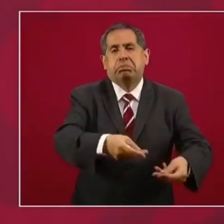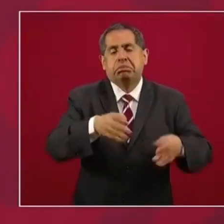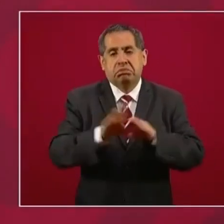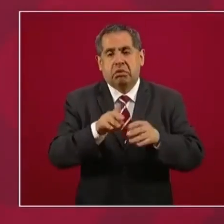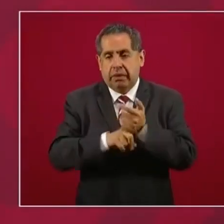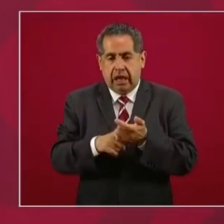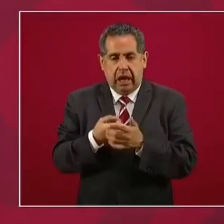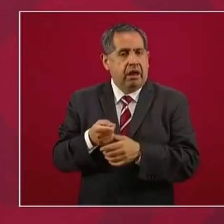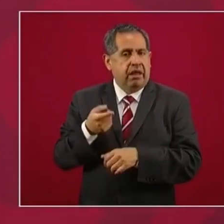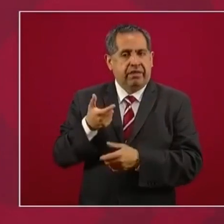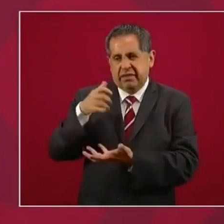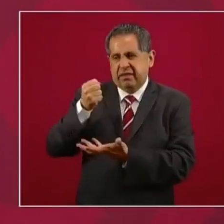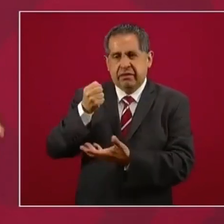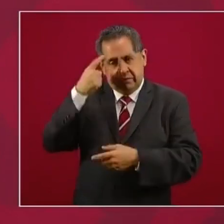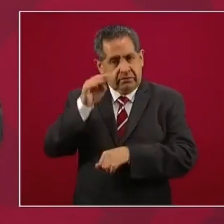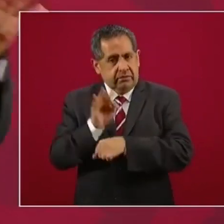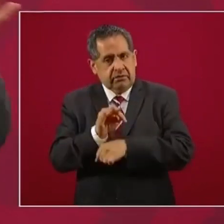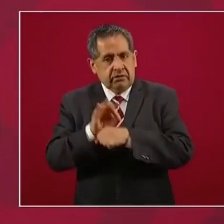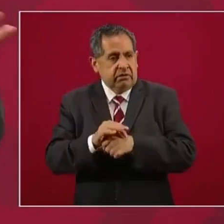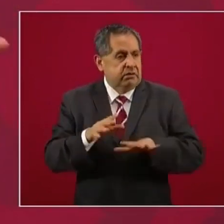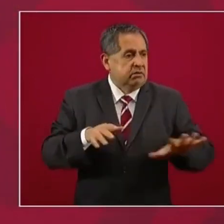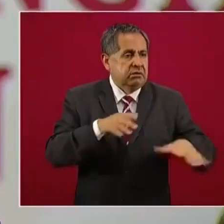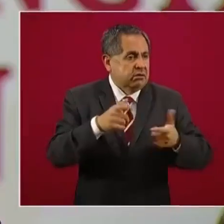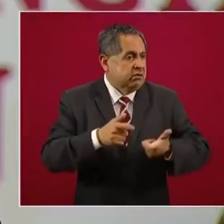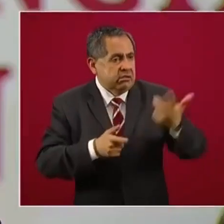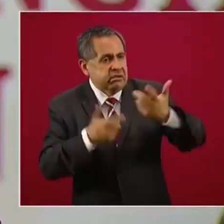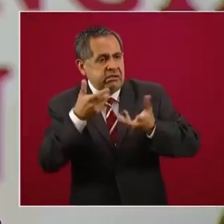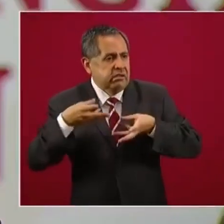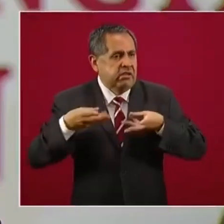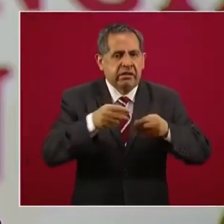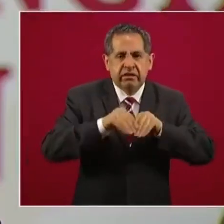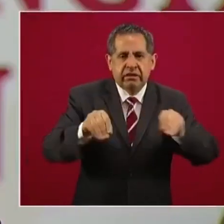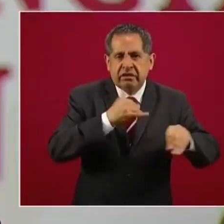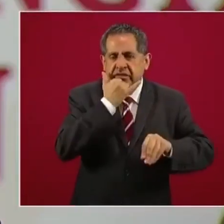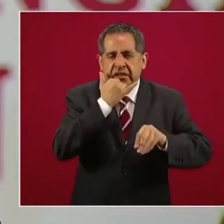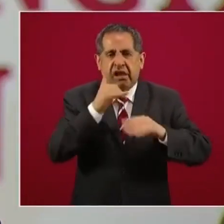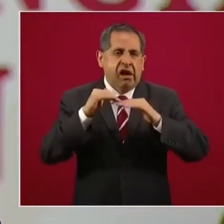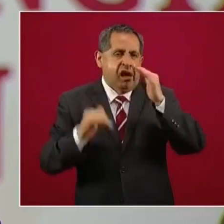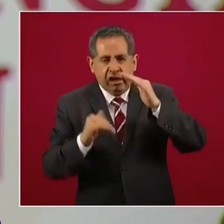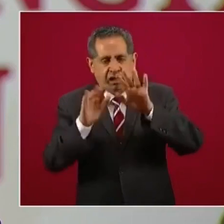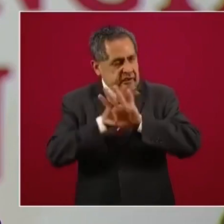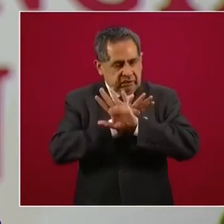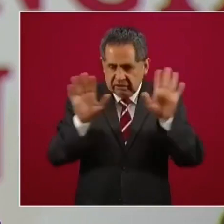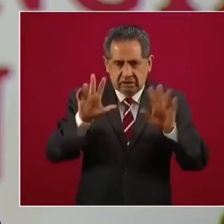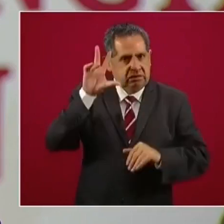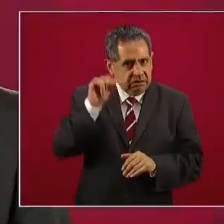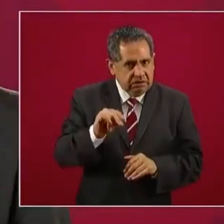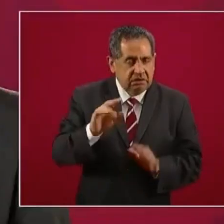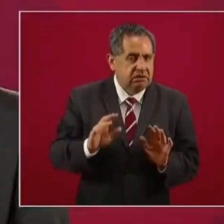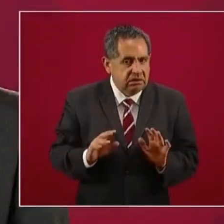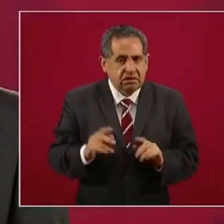de protección o prevención, tengan una distribución desigual. La resolución